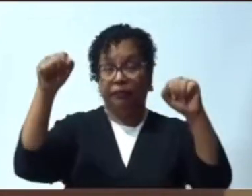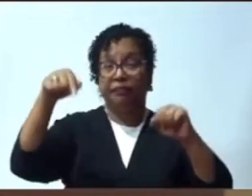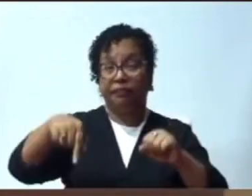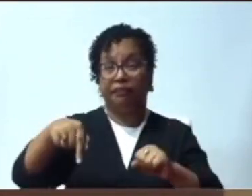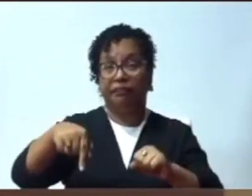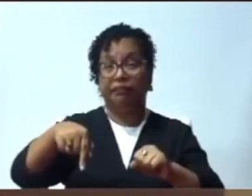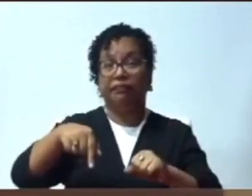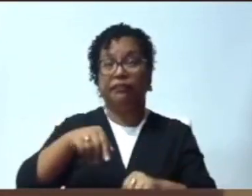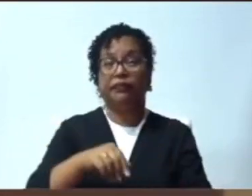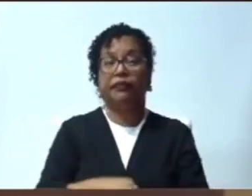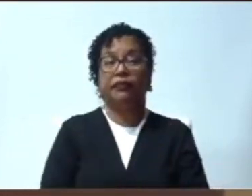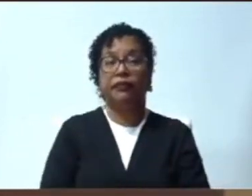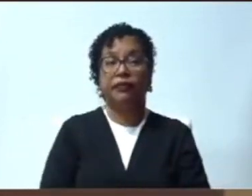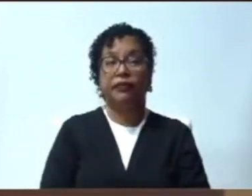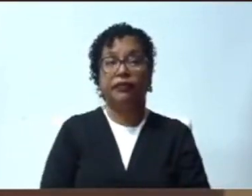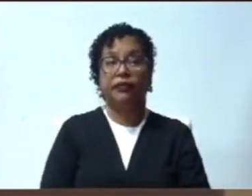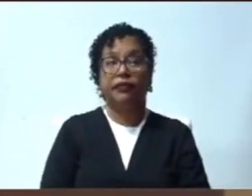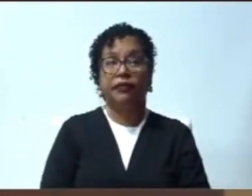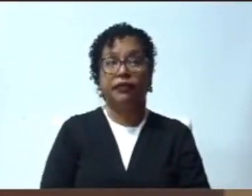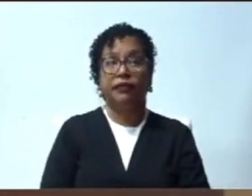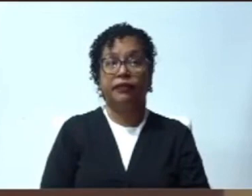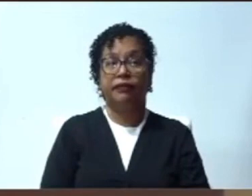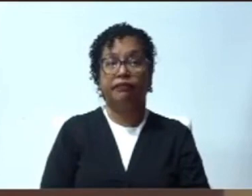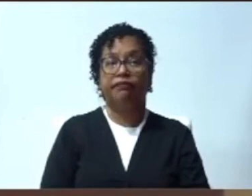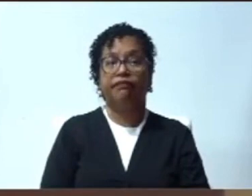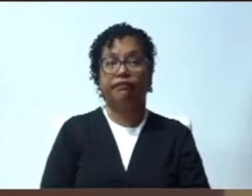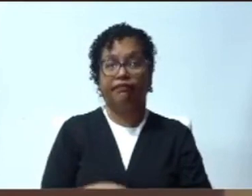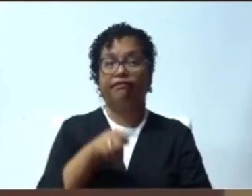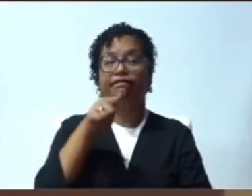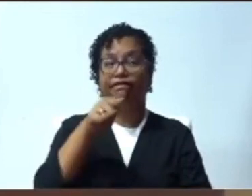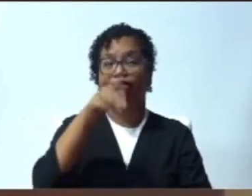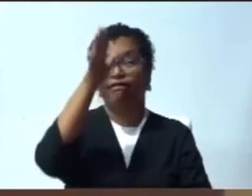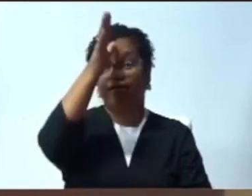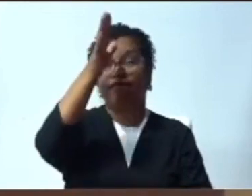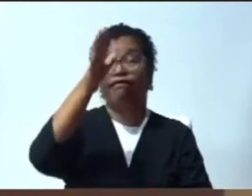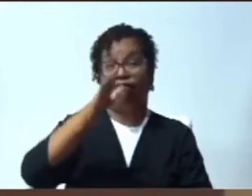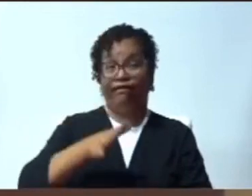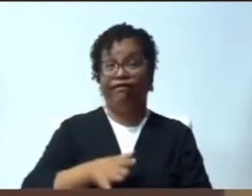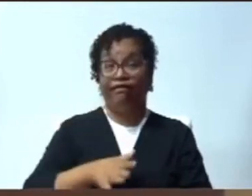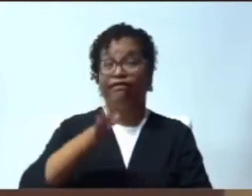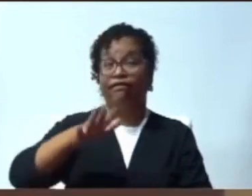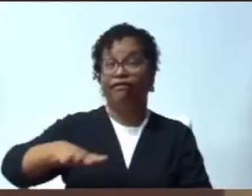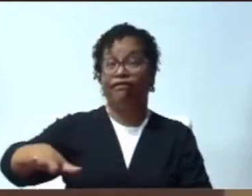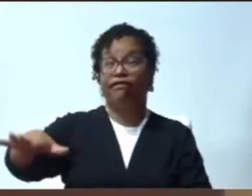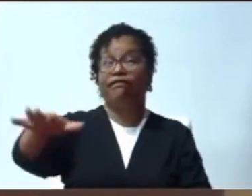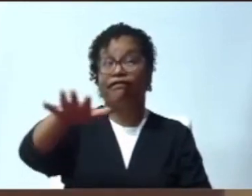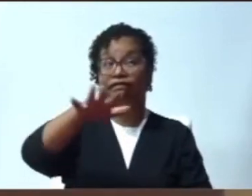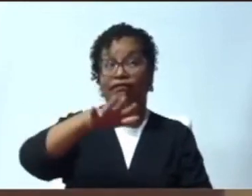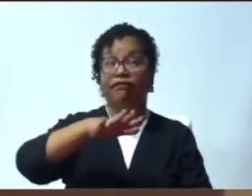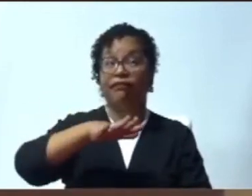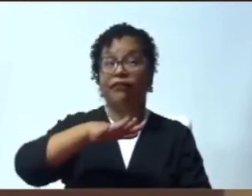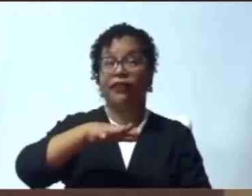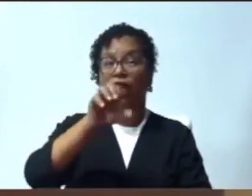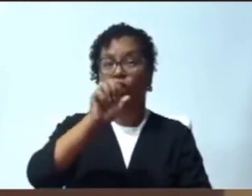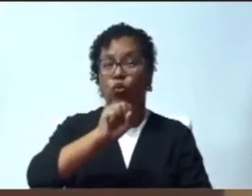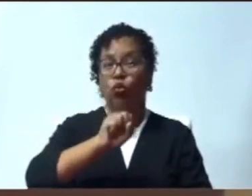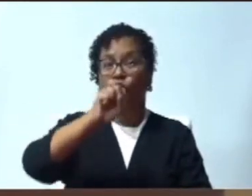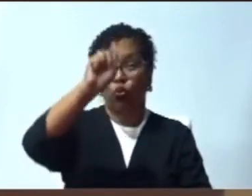de Diputados y un hombre de la zona, de ese